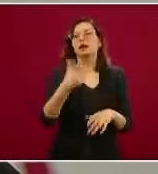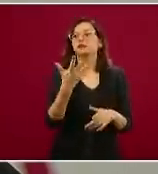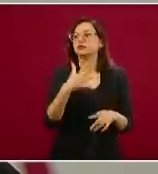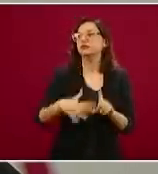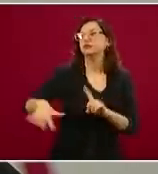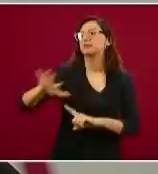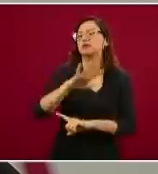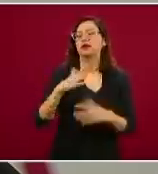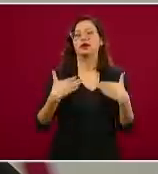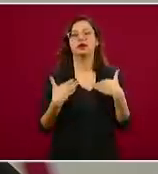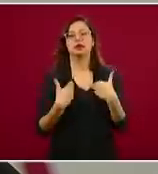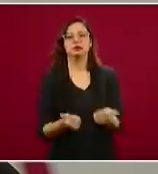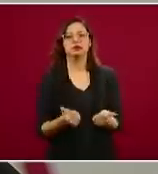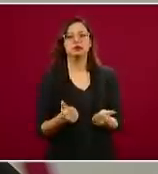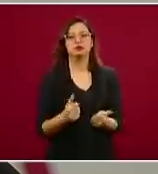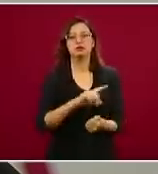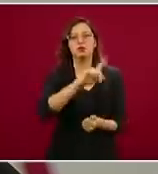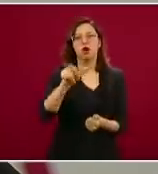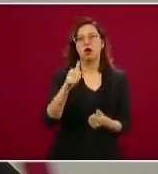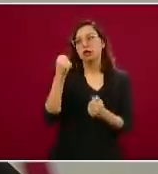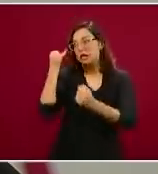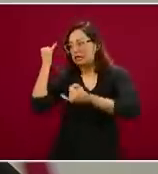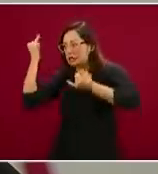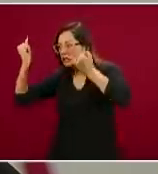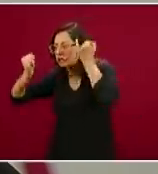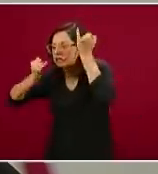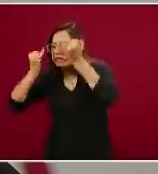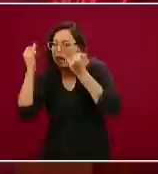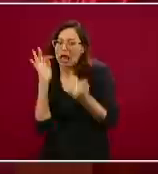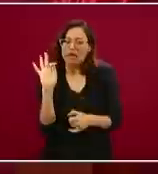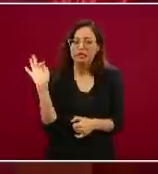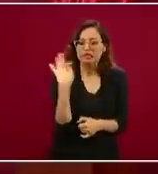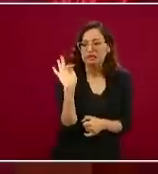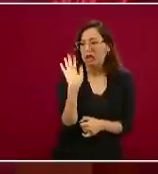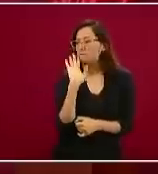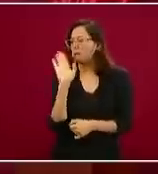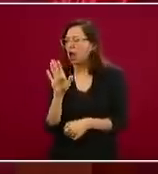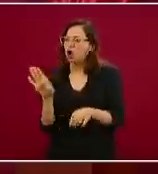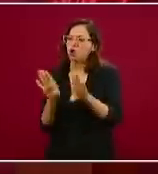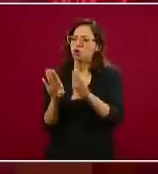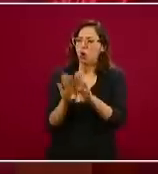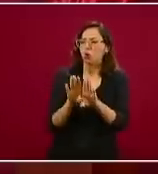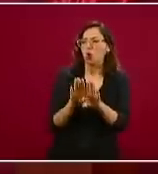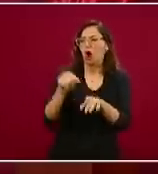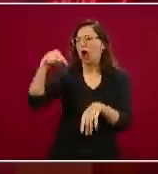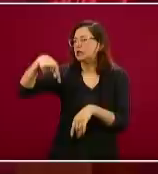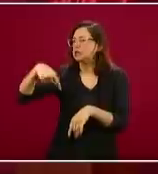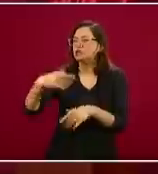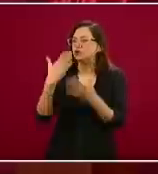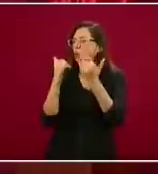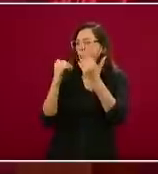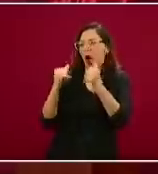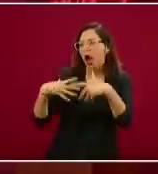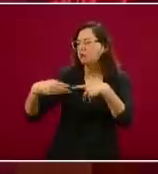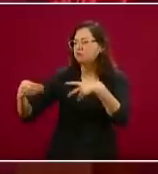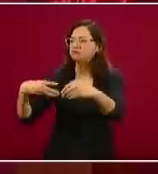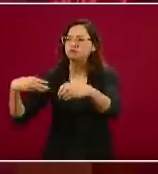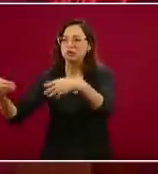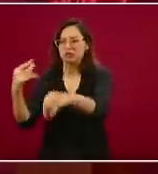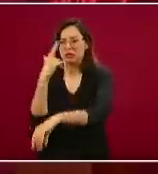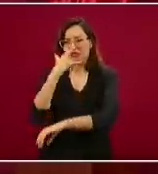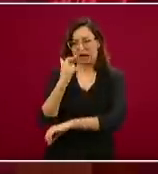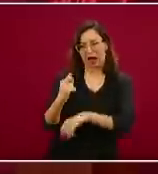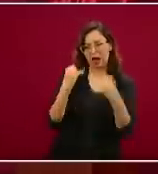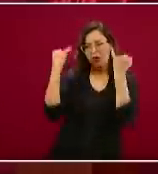y no empezar con conjeturas de que resulte sospechoso que estemos en una fase de importación. Verán ahorita las